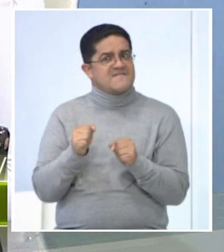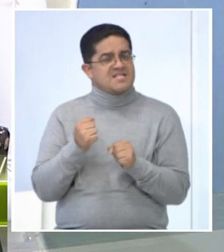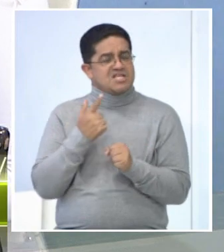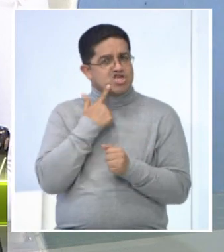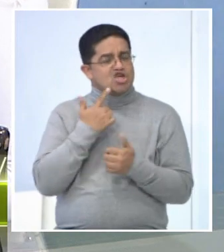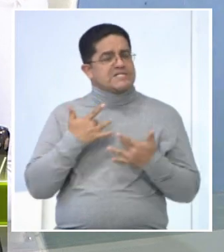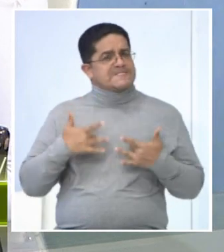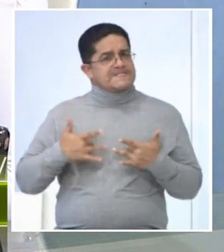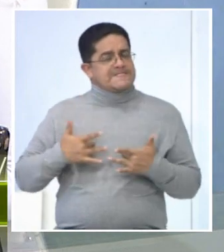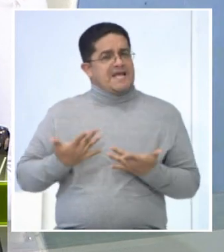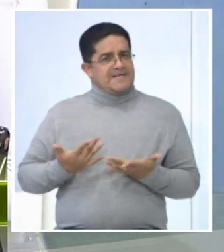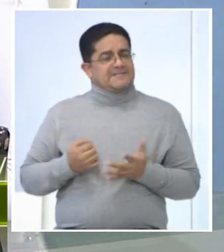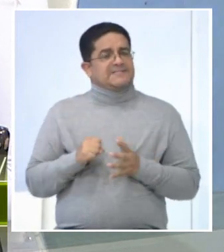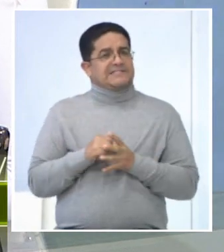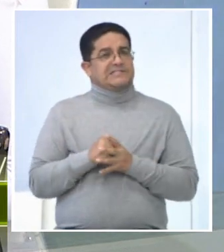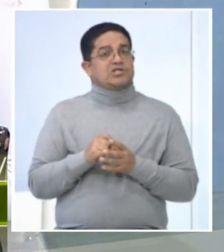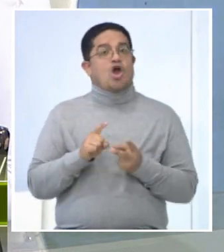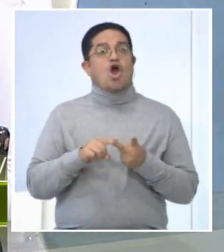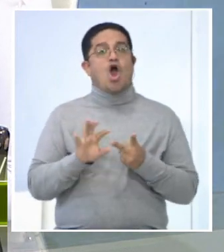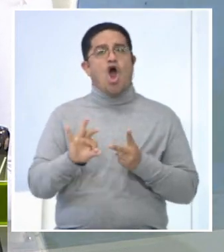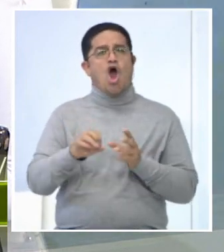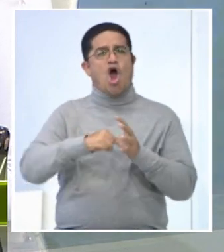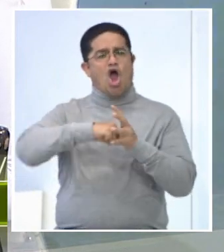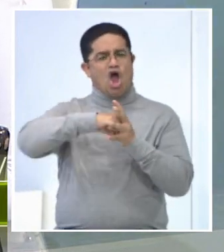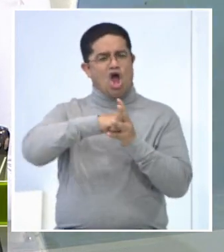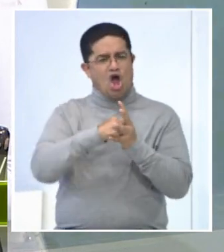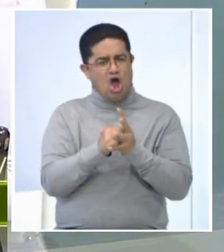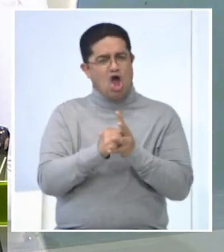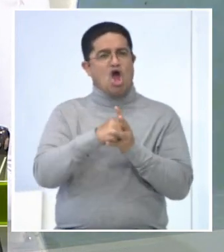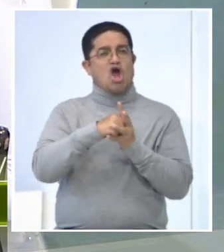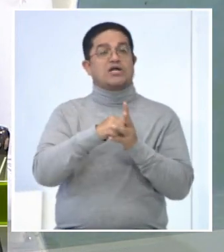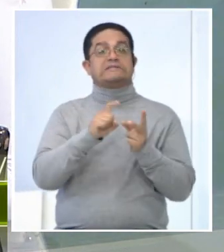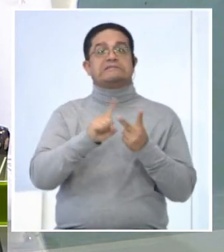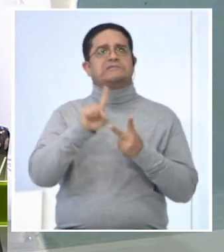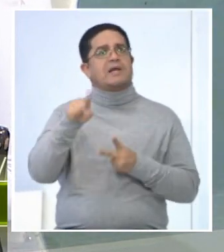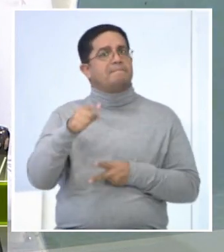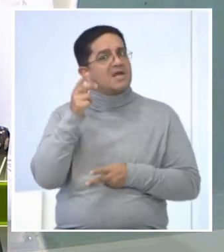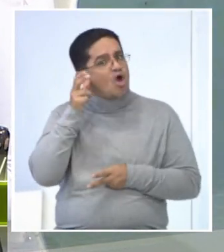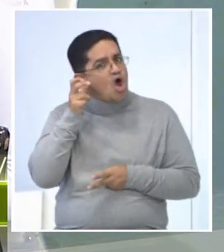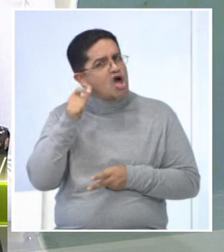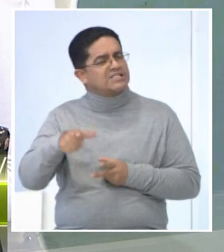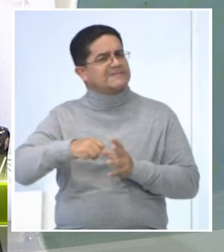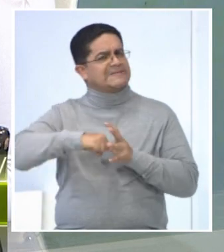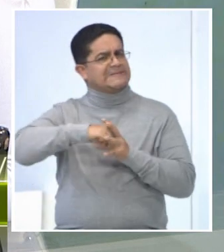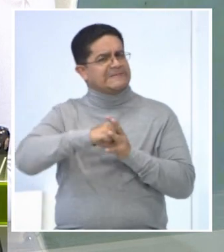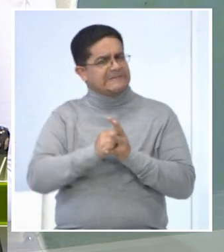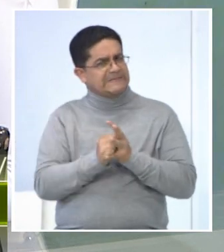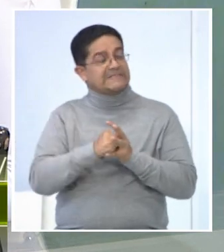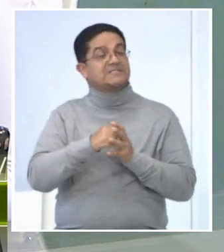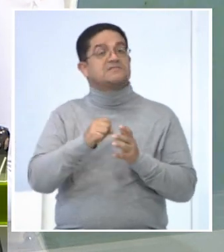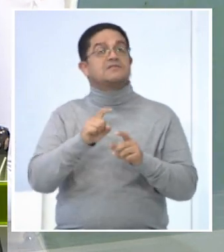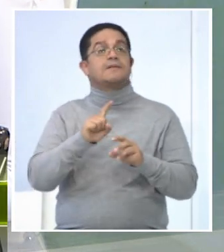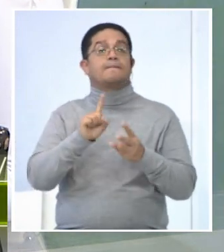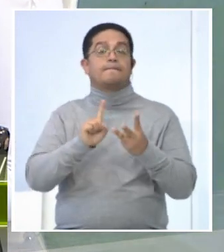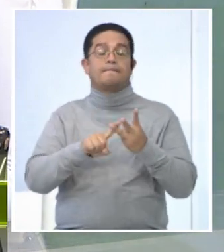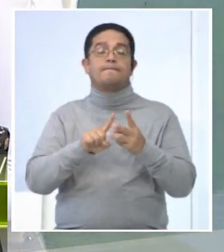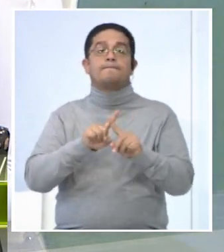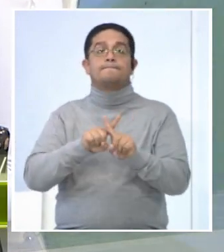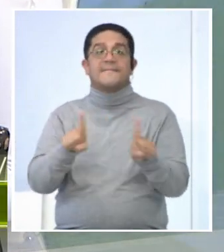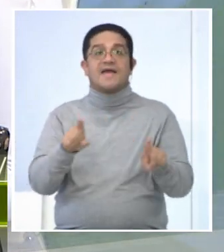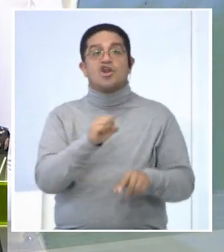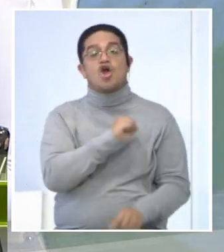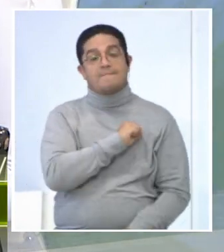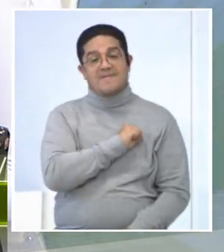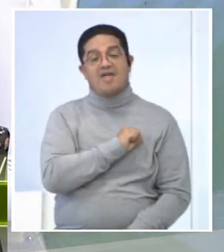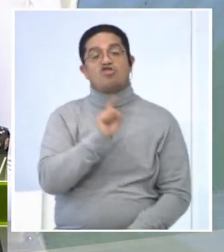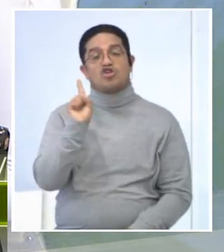más, o incluso las fricciones y también el sonido que se puede emitir. Pero otro de los miedos que se le va teniendo como